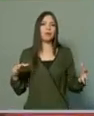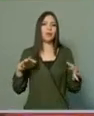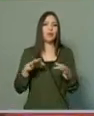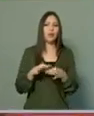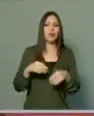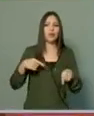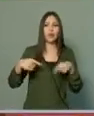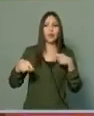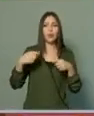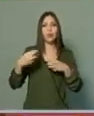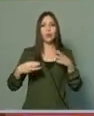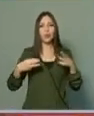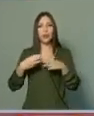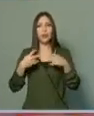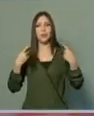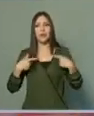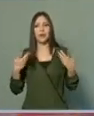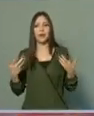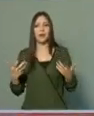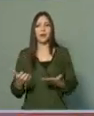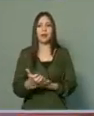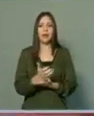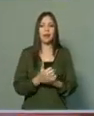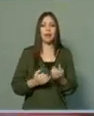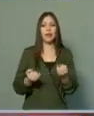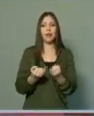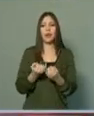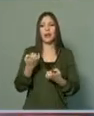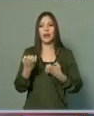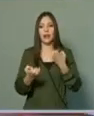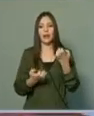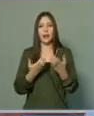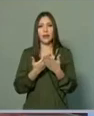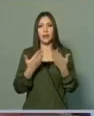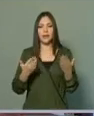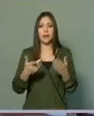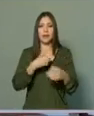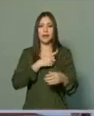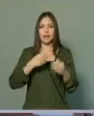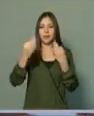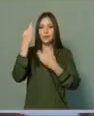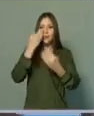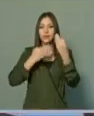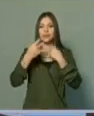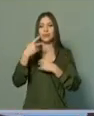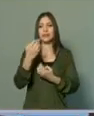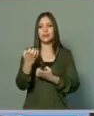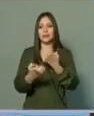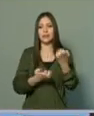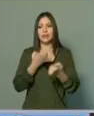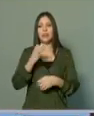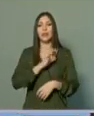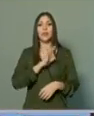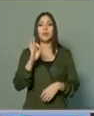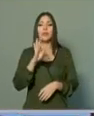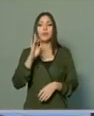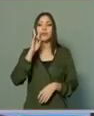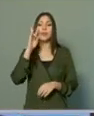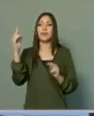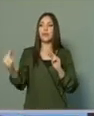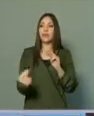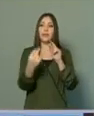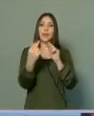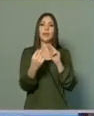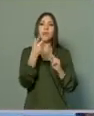además, entonces la gente tiene que estar motivada para hacer ejercicio. Señora, ya arréglese para salir al gimnasio, capaz de que se encuentran galán.